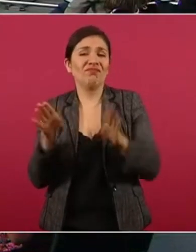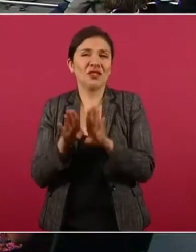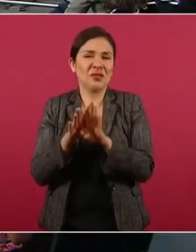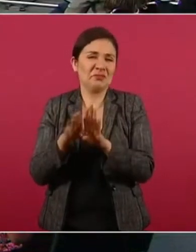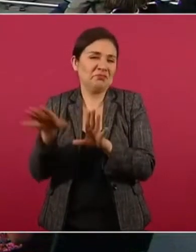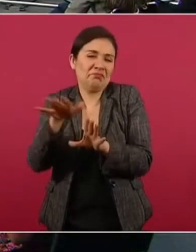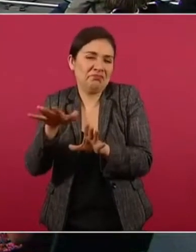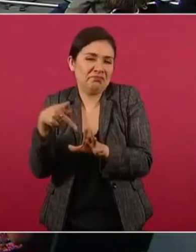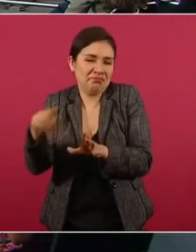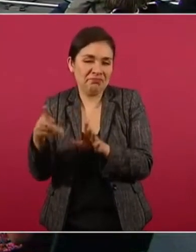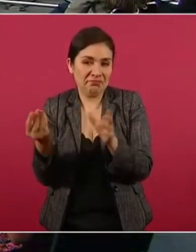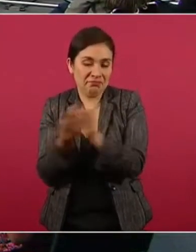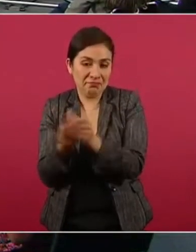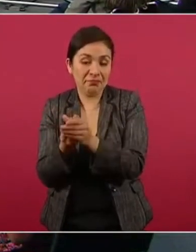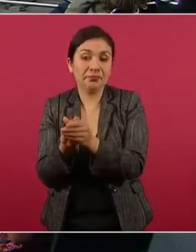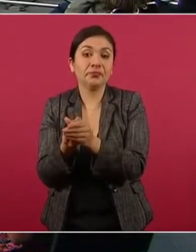pero eso